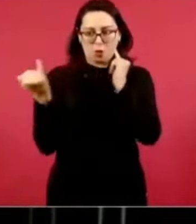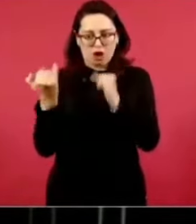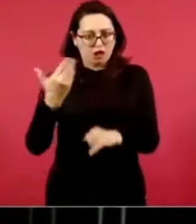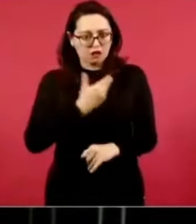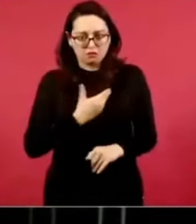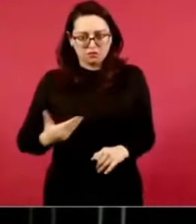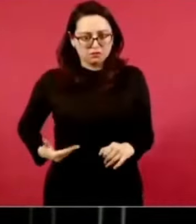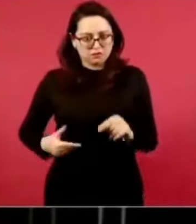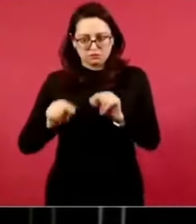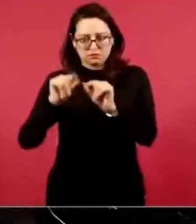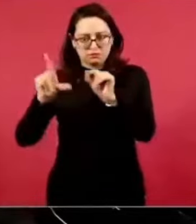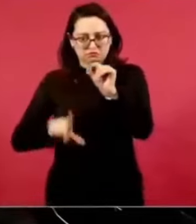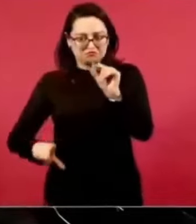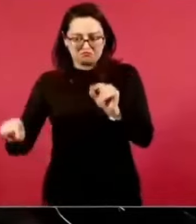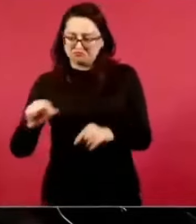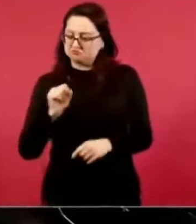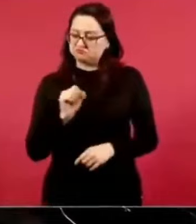presidente.